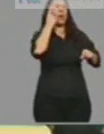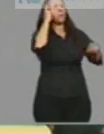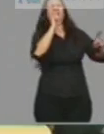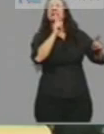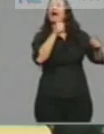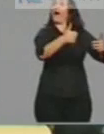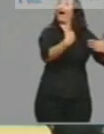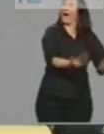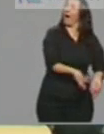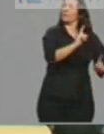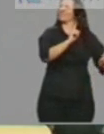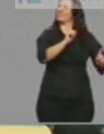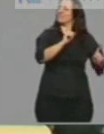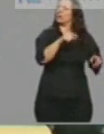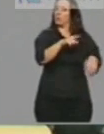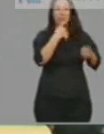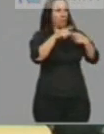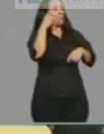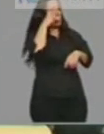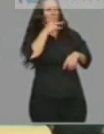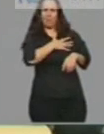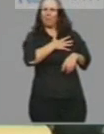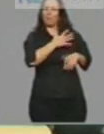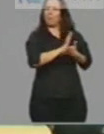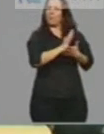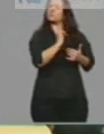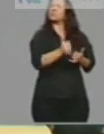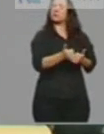tenía una gran esperanza, terminó reestructurando el